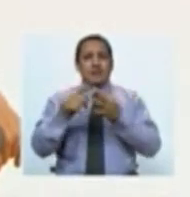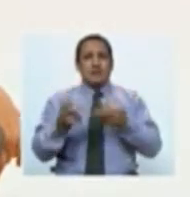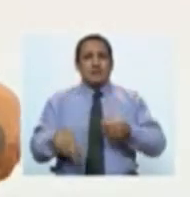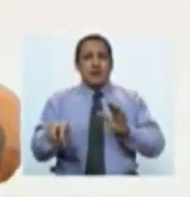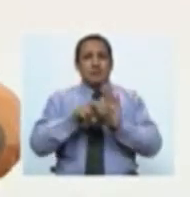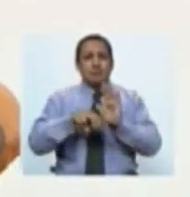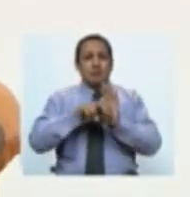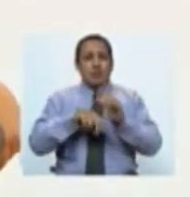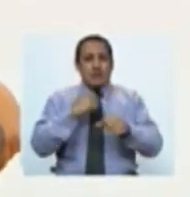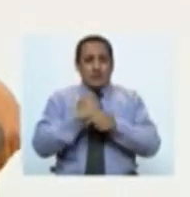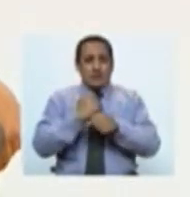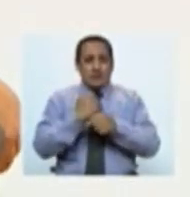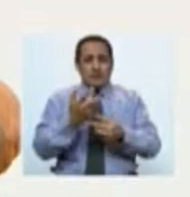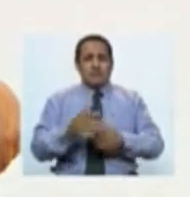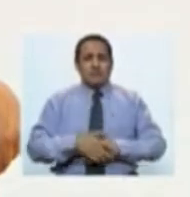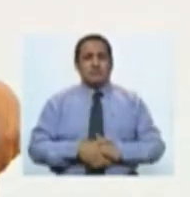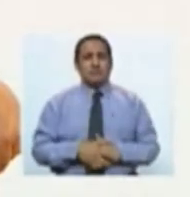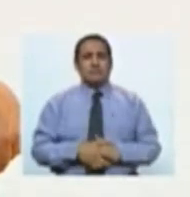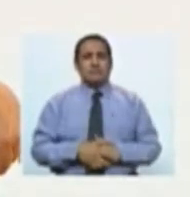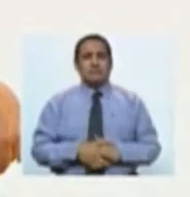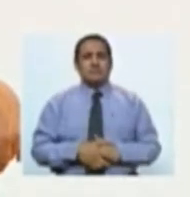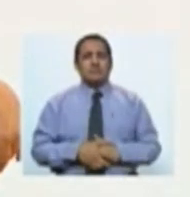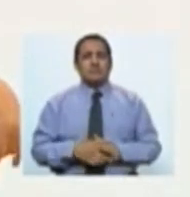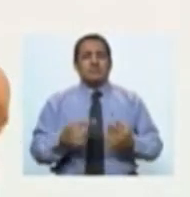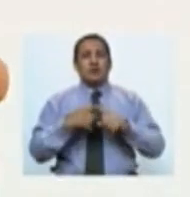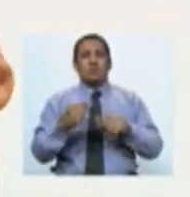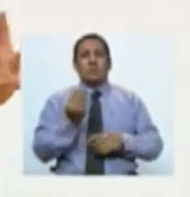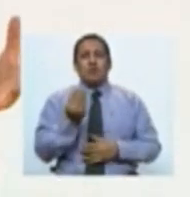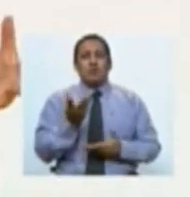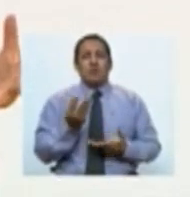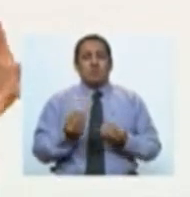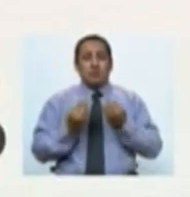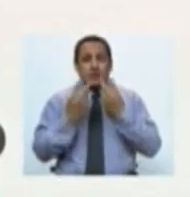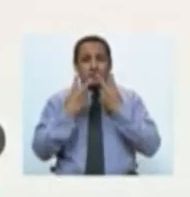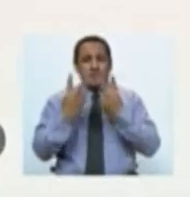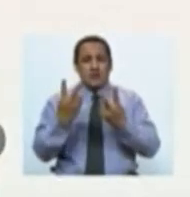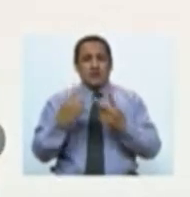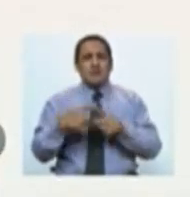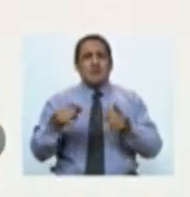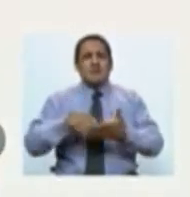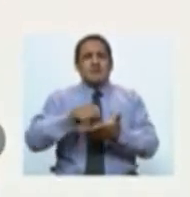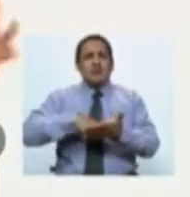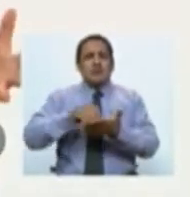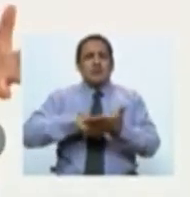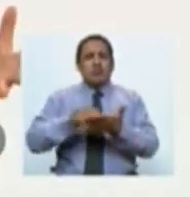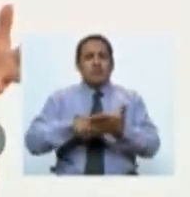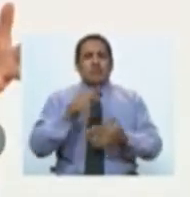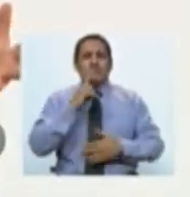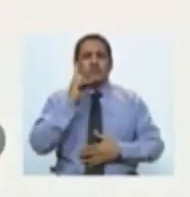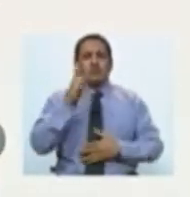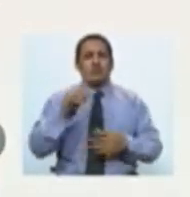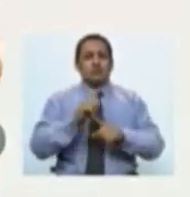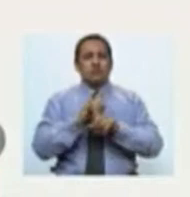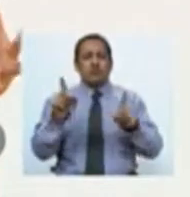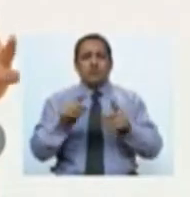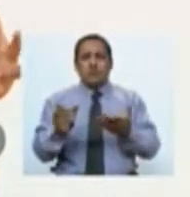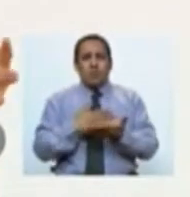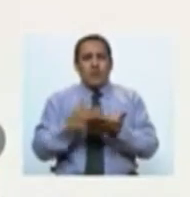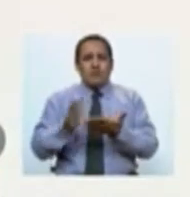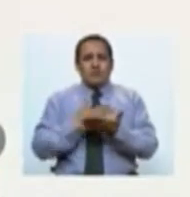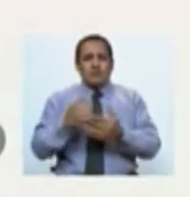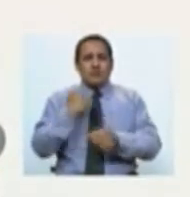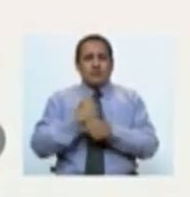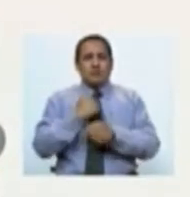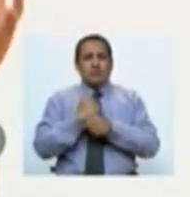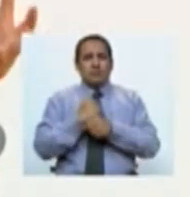plazas para los maestros, pero es muy poco. Y por otro lado, se han contratado maestros, o sea, no sin plazas,